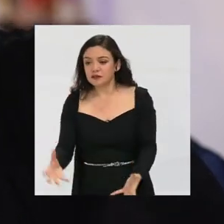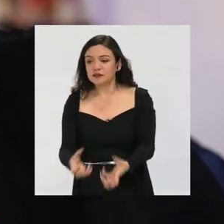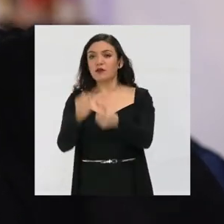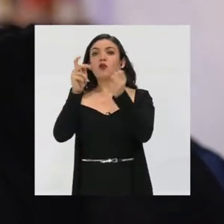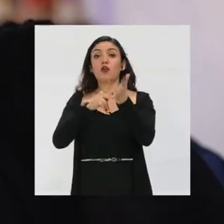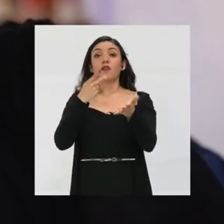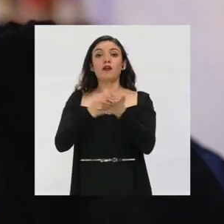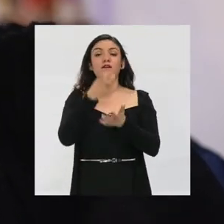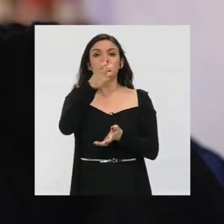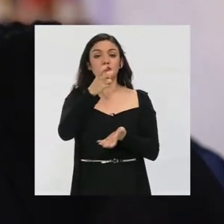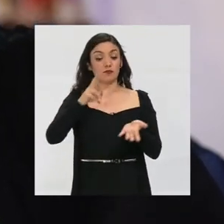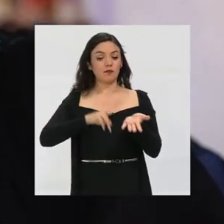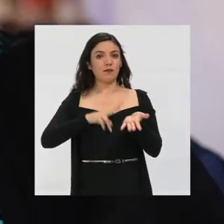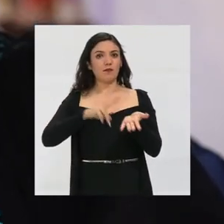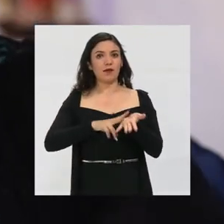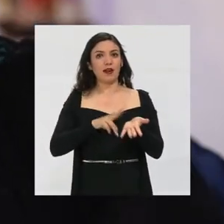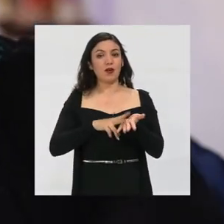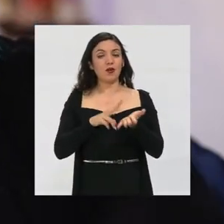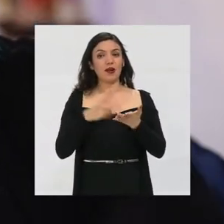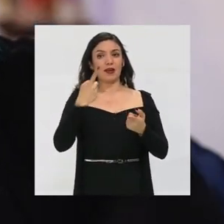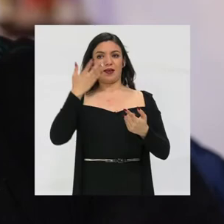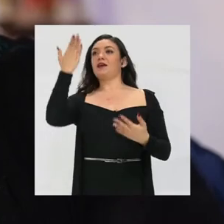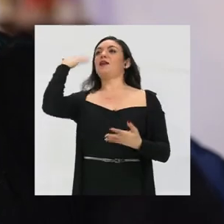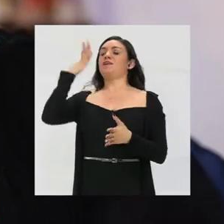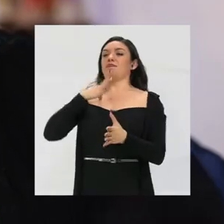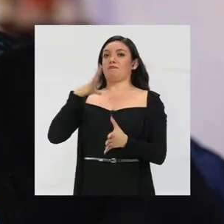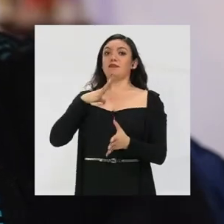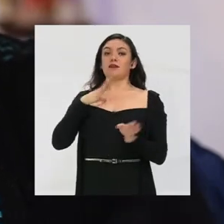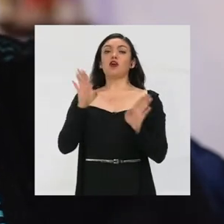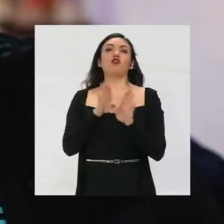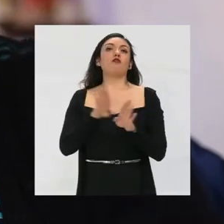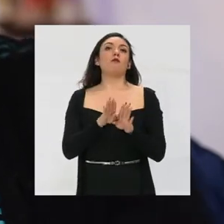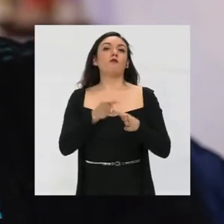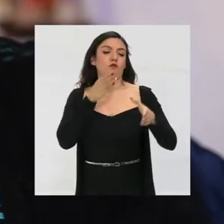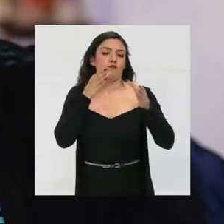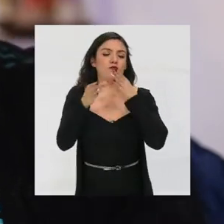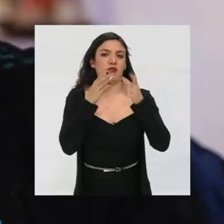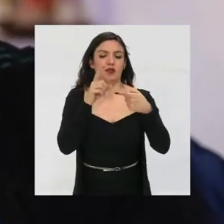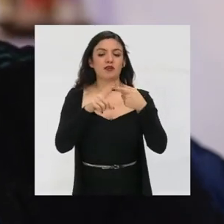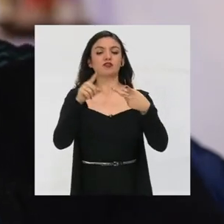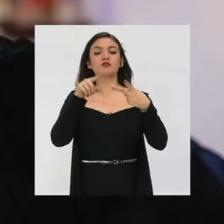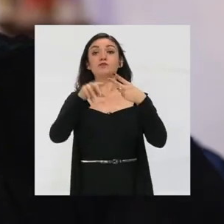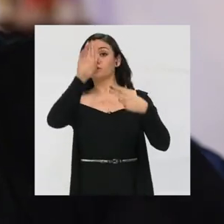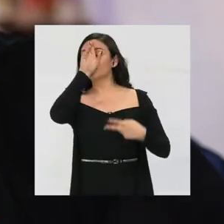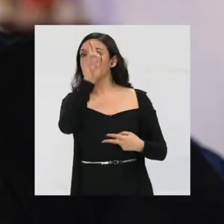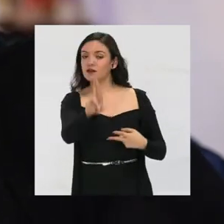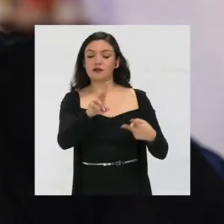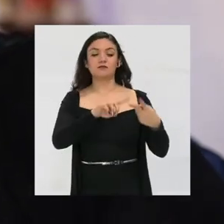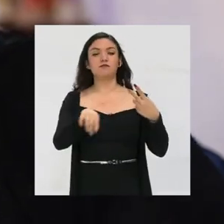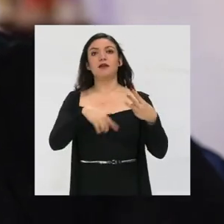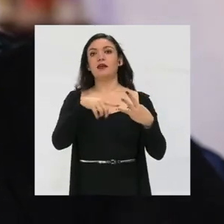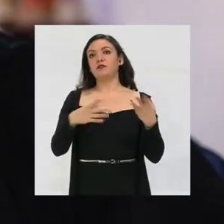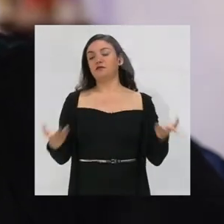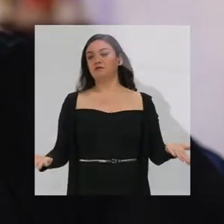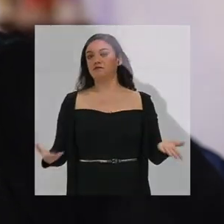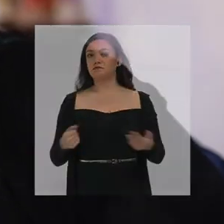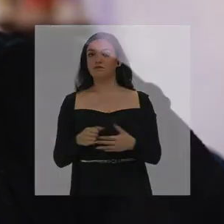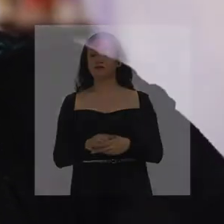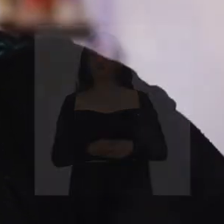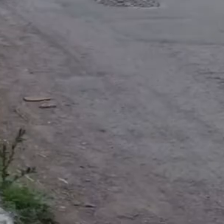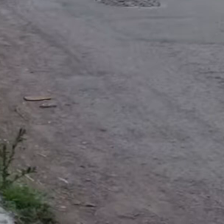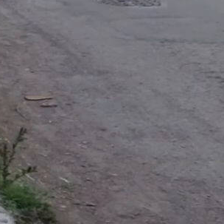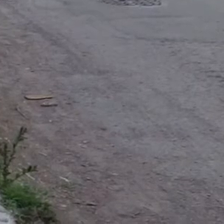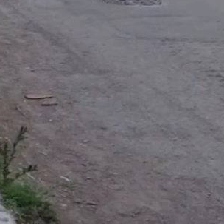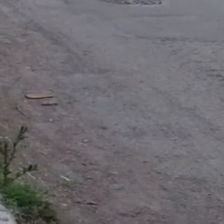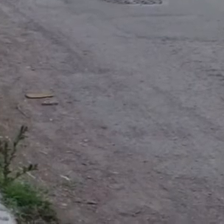más comunicación, a que recuperen los valores que antes existían, como la comunicación, el